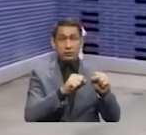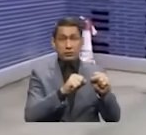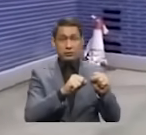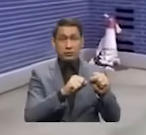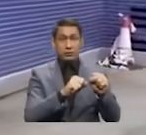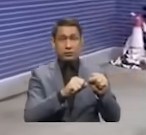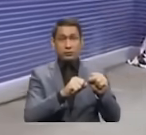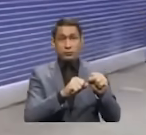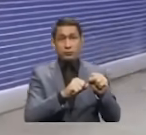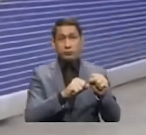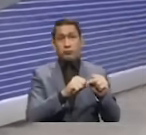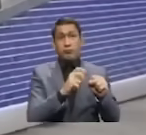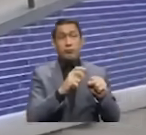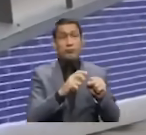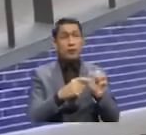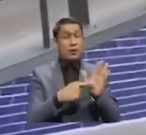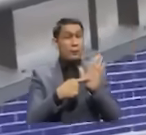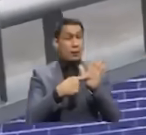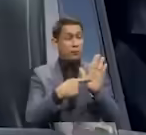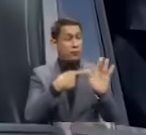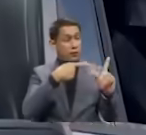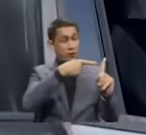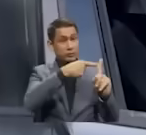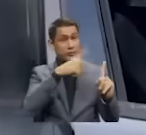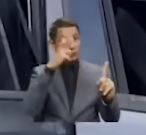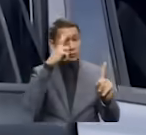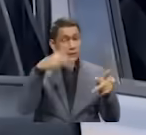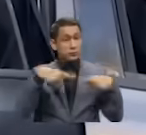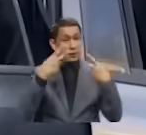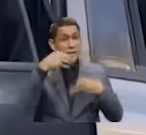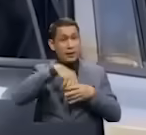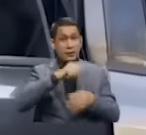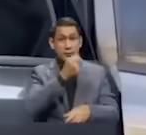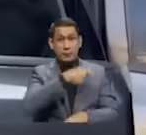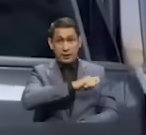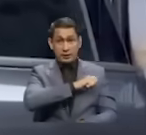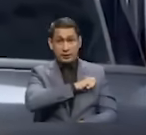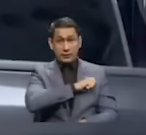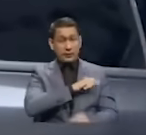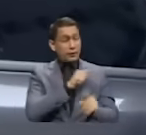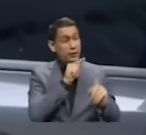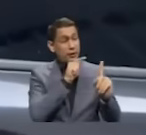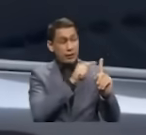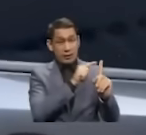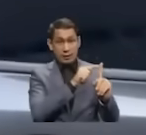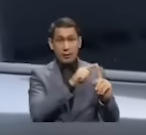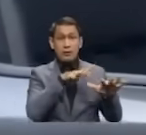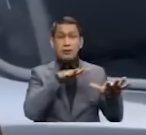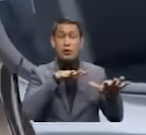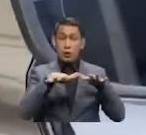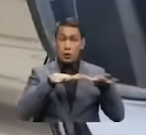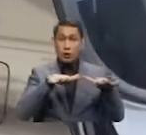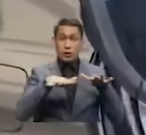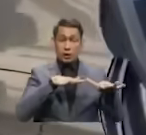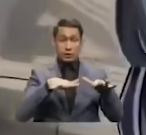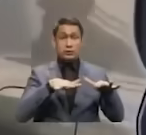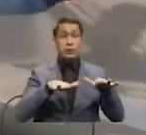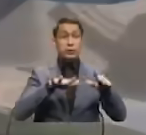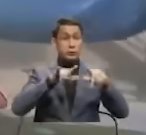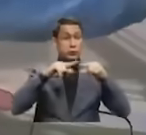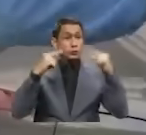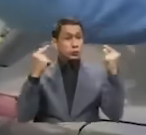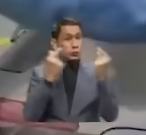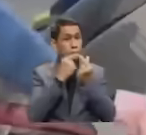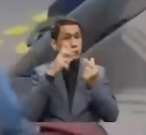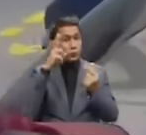si, después de instalarse en España, intentaba implantar y expandir la estructura de esta banda criminal. Tras la detención,